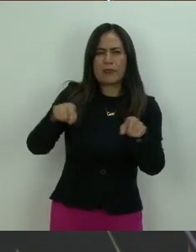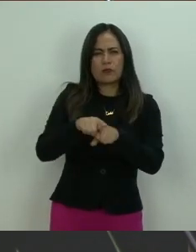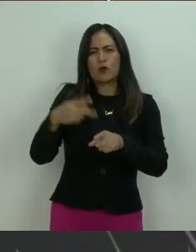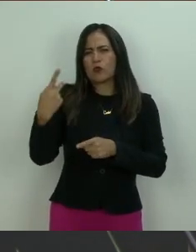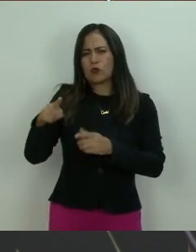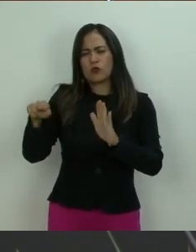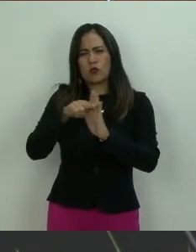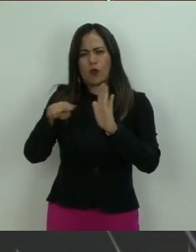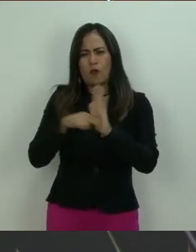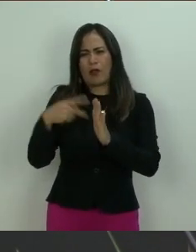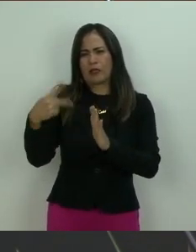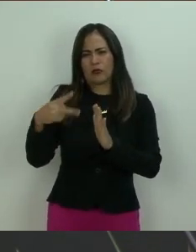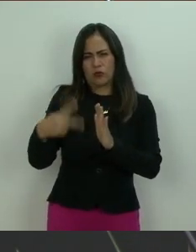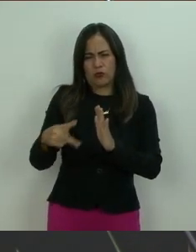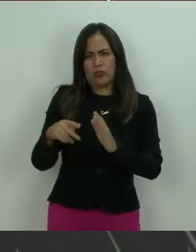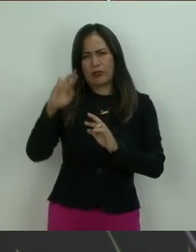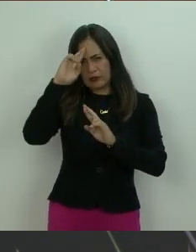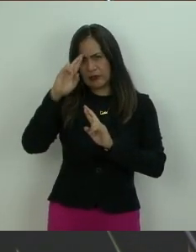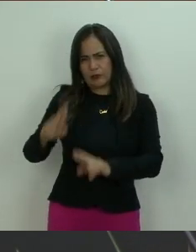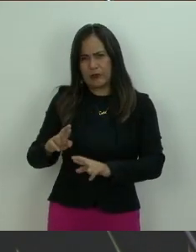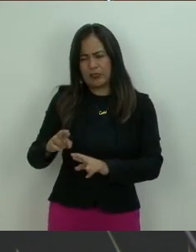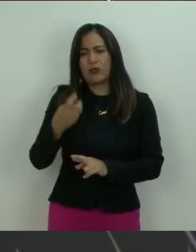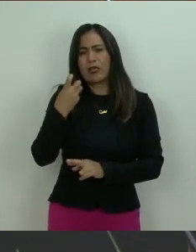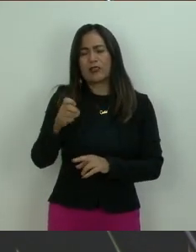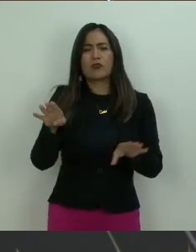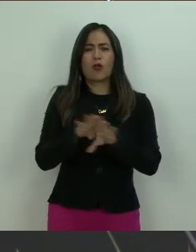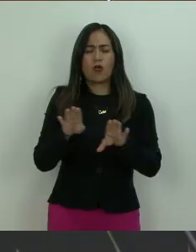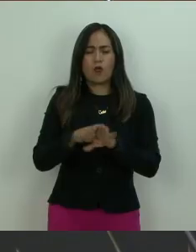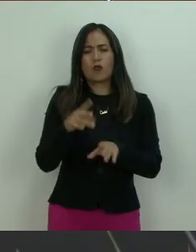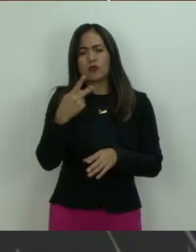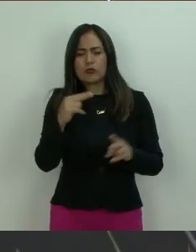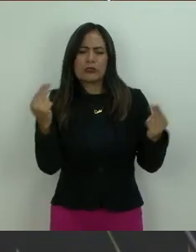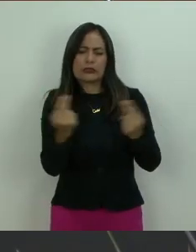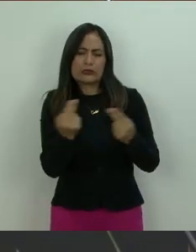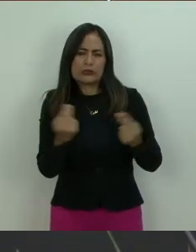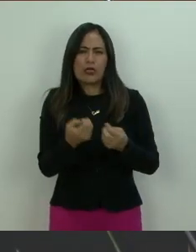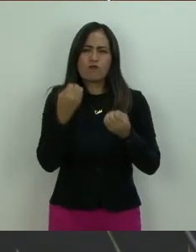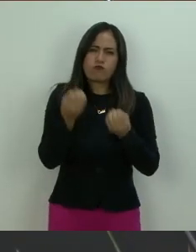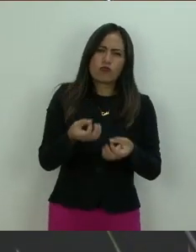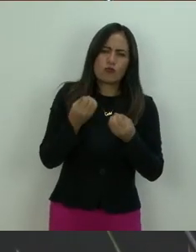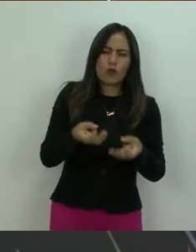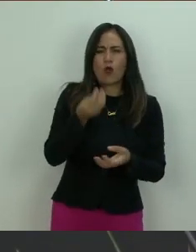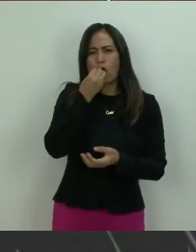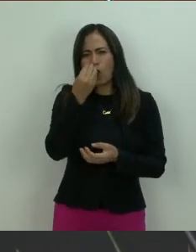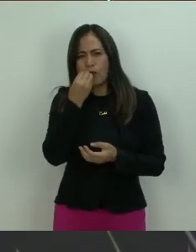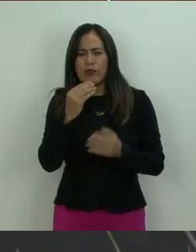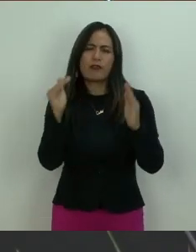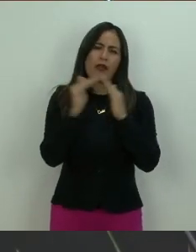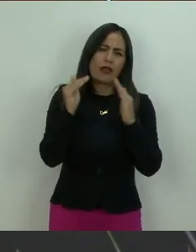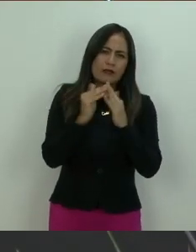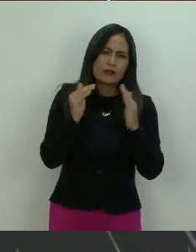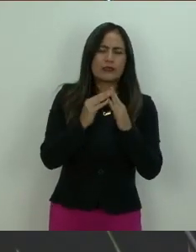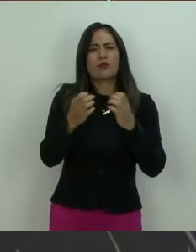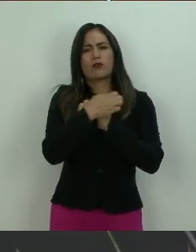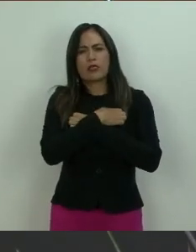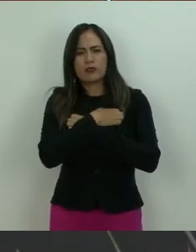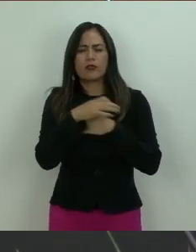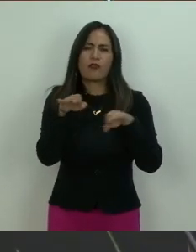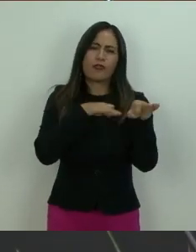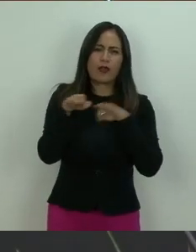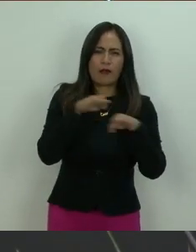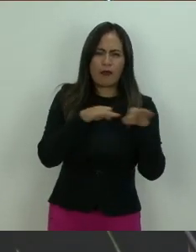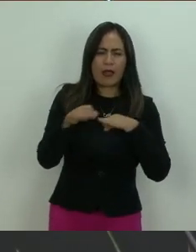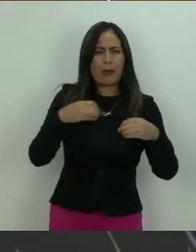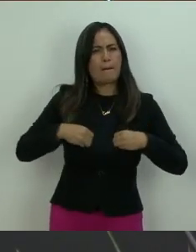internos. Y ello se refleja en la adecuada cobertura de sus necesidades de alimentación, vivienda, educación, trabajo, disfrute de